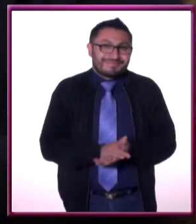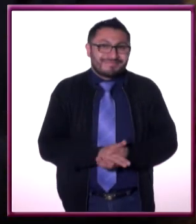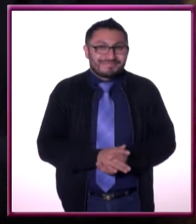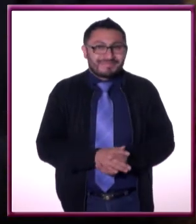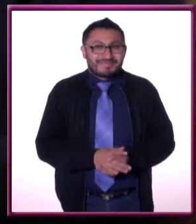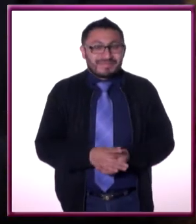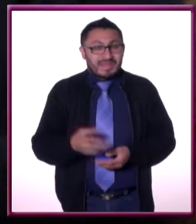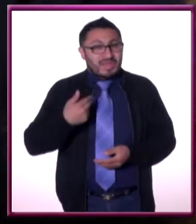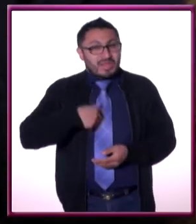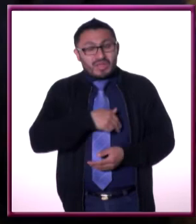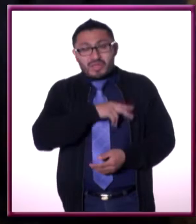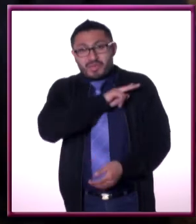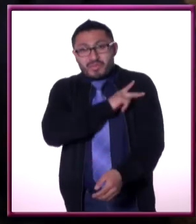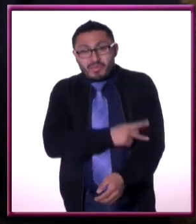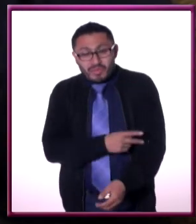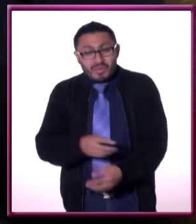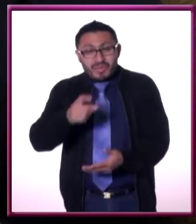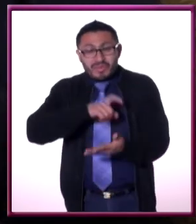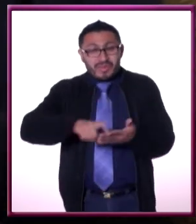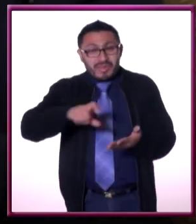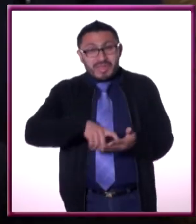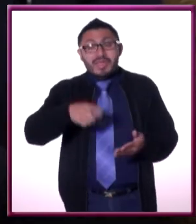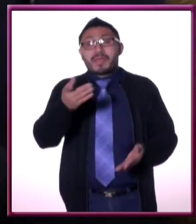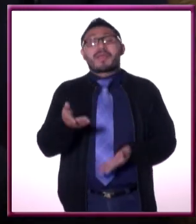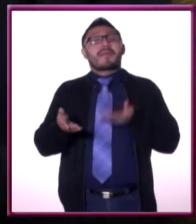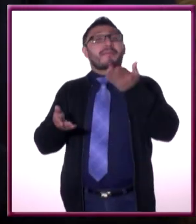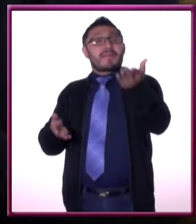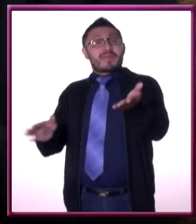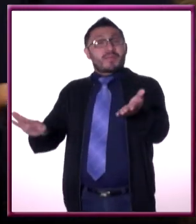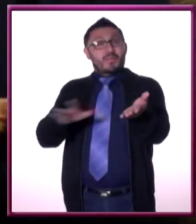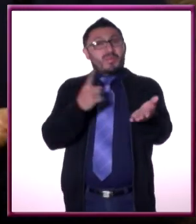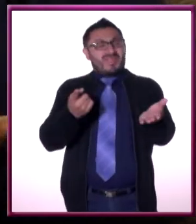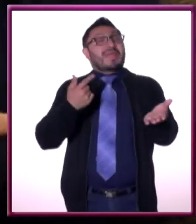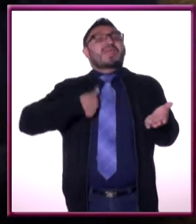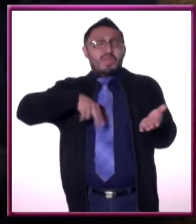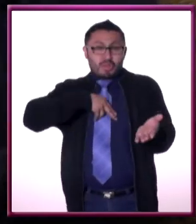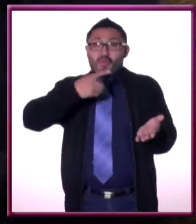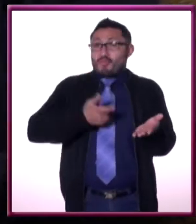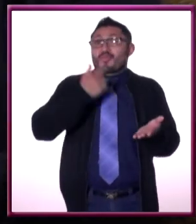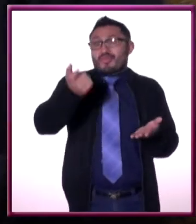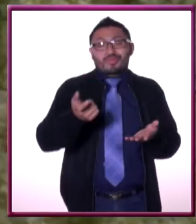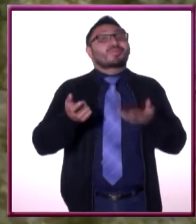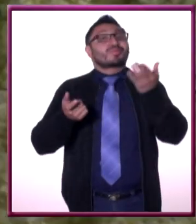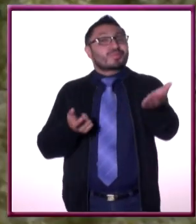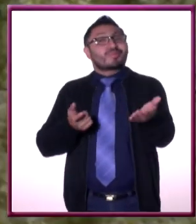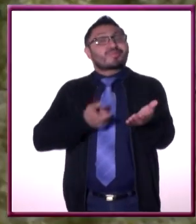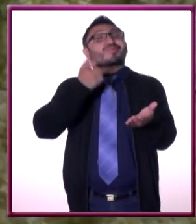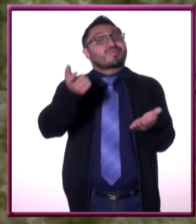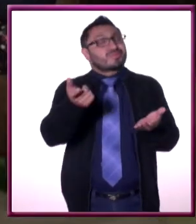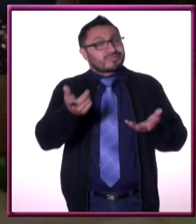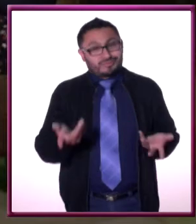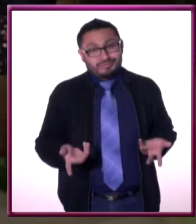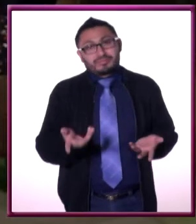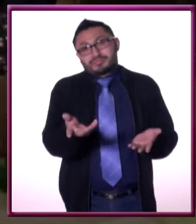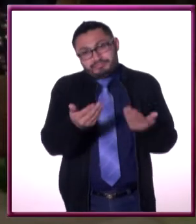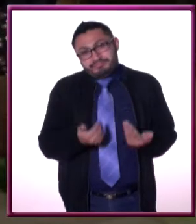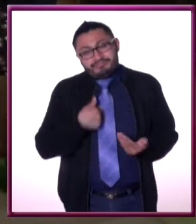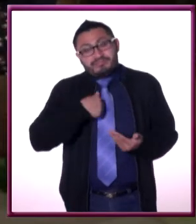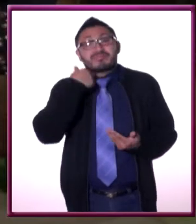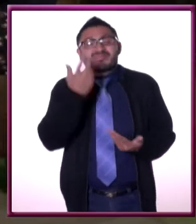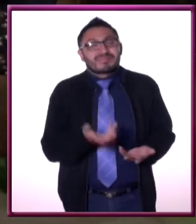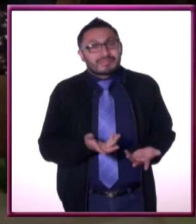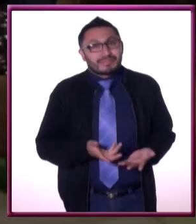suficiente. Es el poder que tiene el consumidor de demandar algo, porque nosotros finalmente somos los que estamos pagando por esa comida, ¿no? Y por